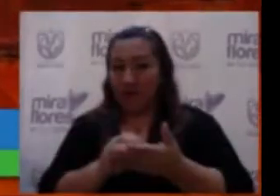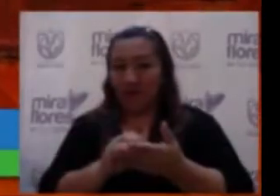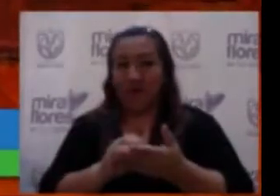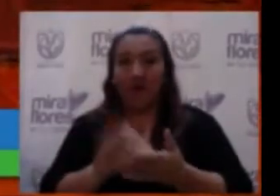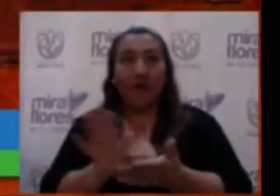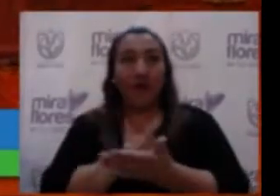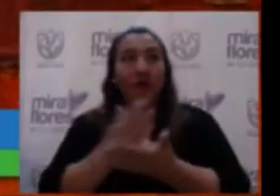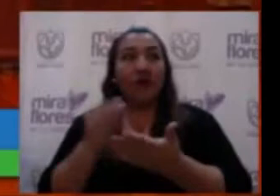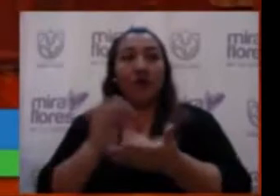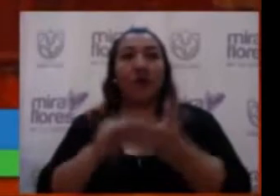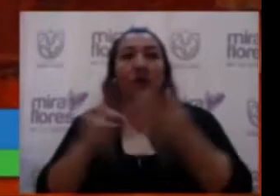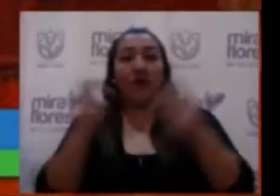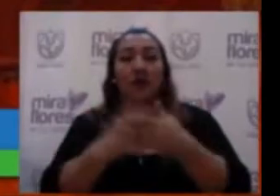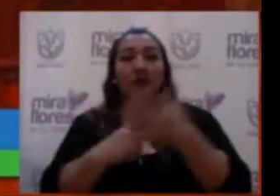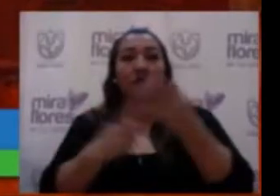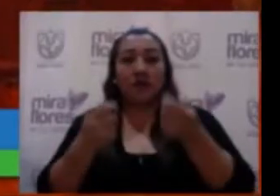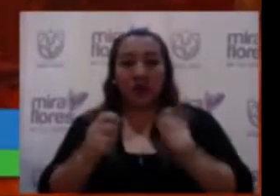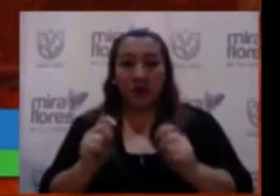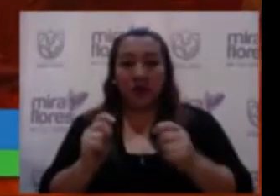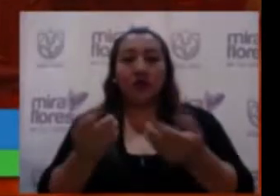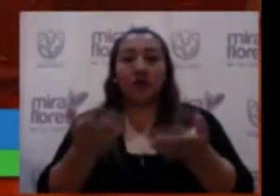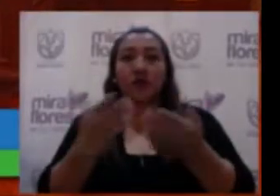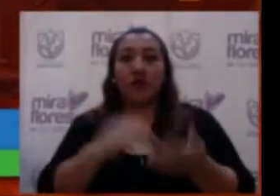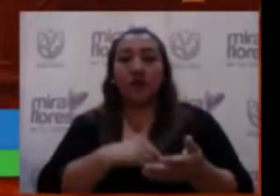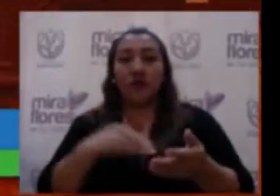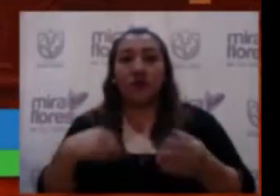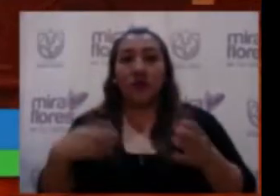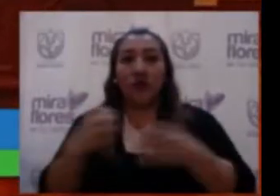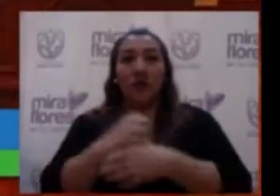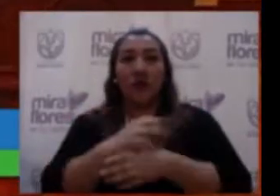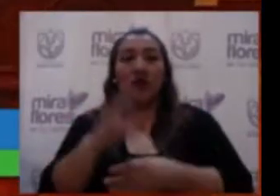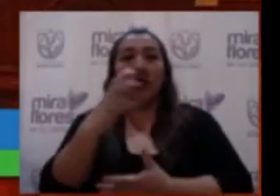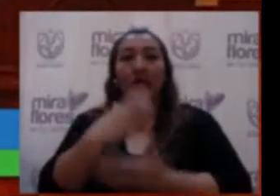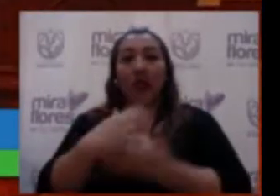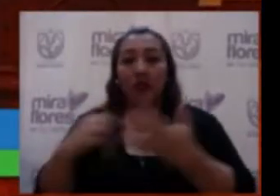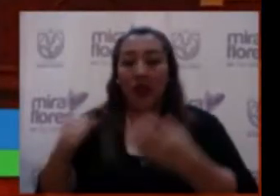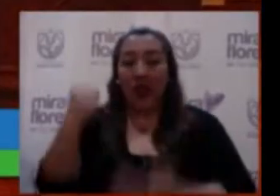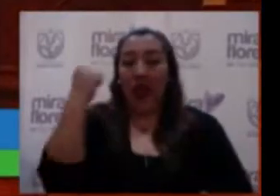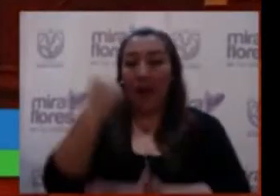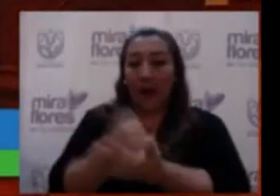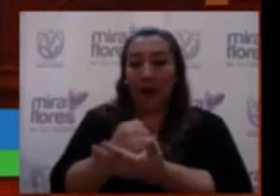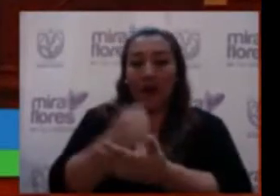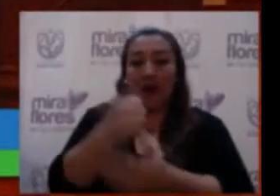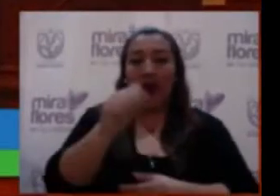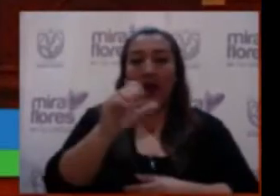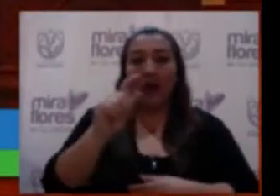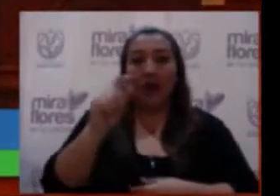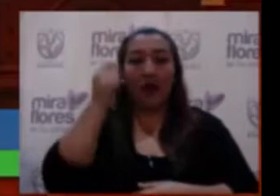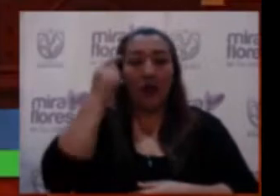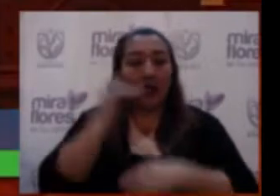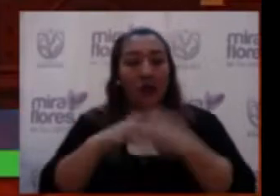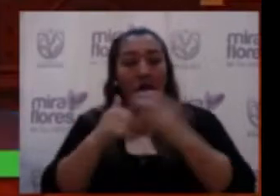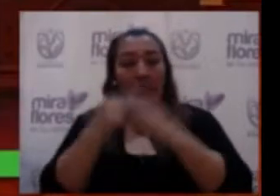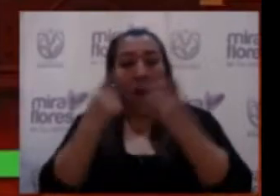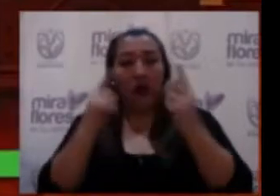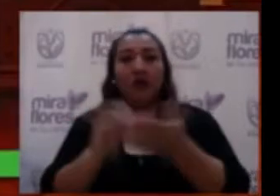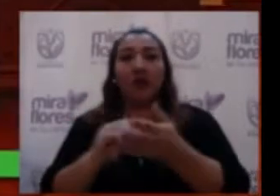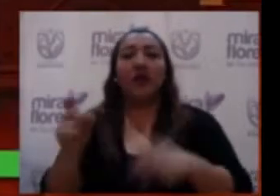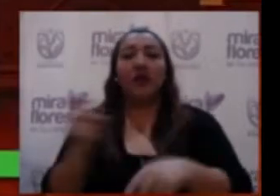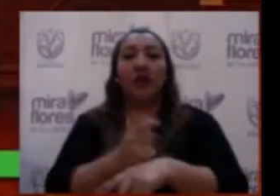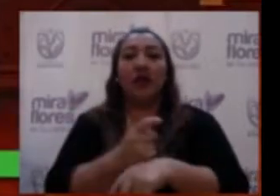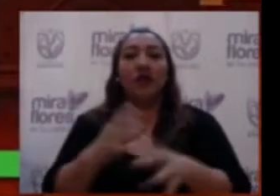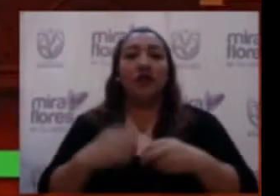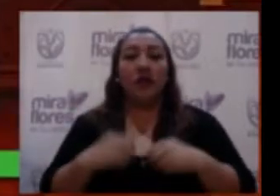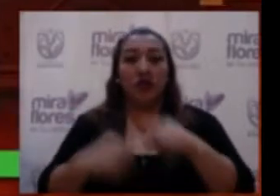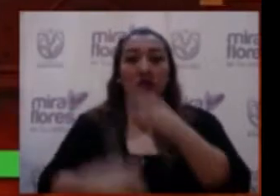No habiendo más temas que tratar, voy a pedir a los miembros del Consejo la exoneración de aprobación del acta para la ejecución inmediata de los